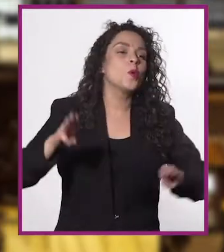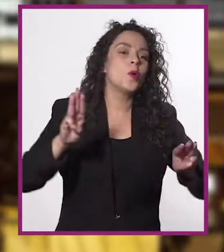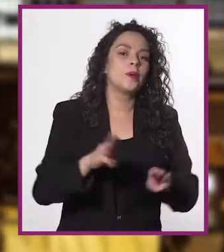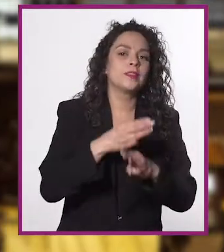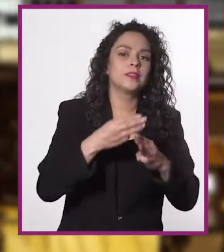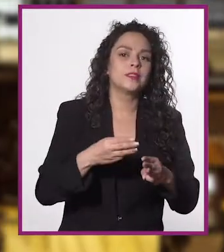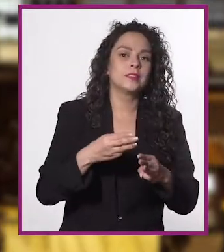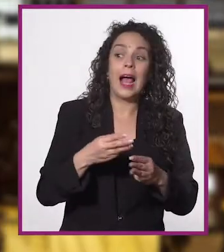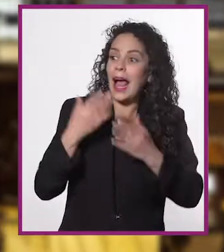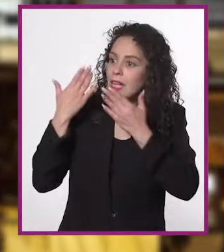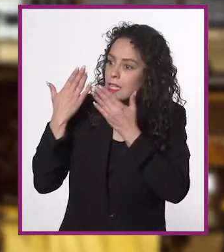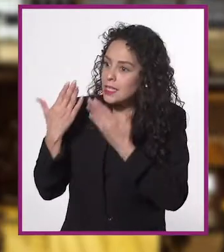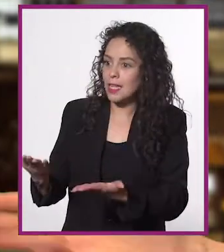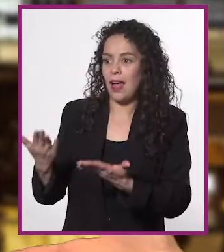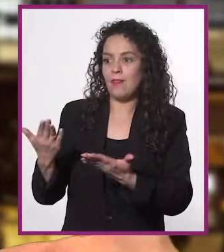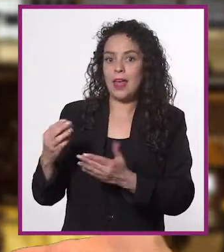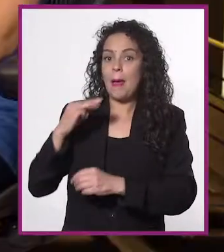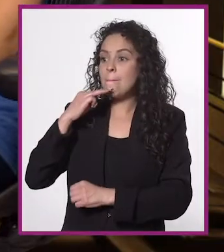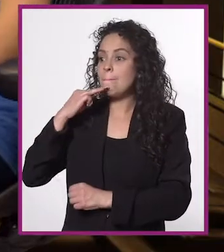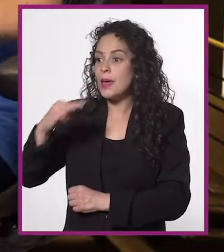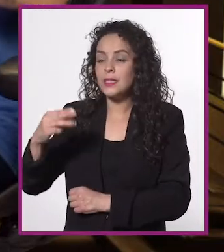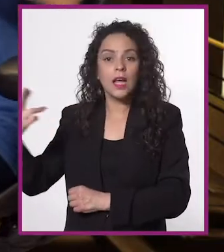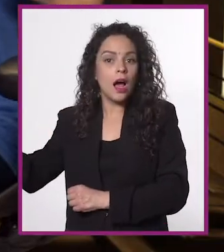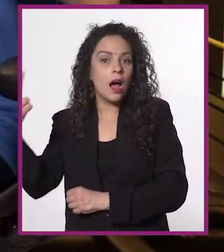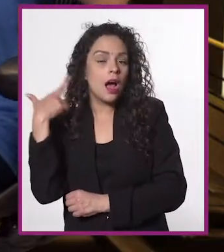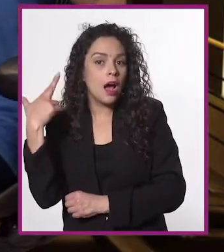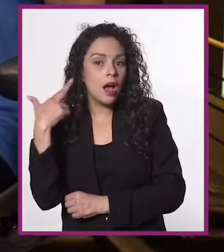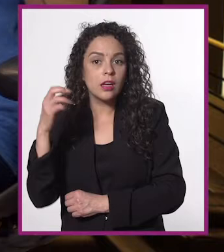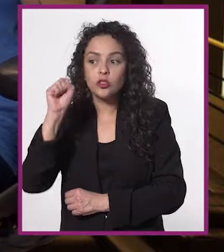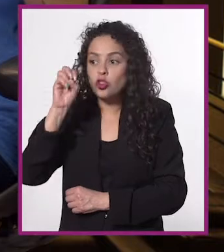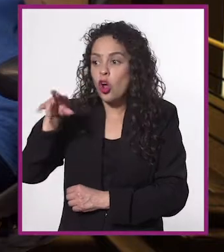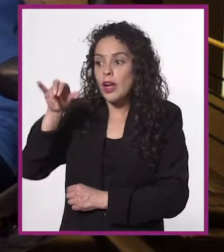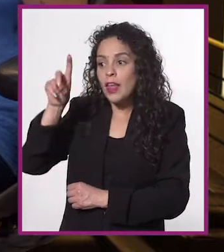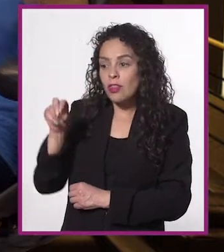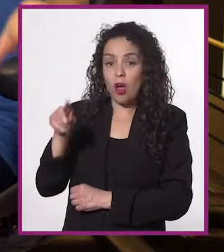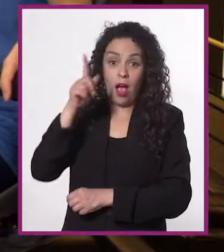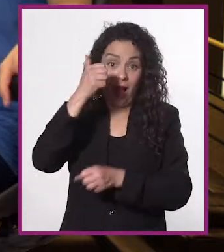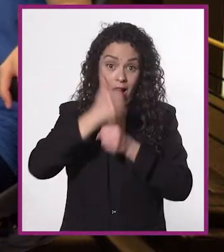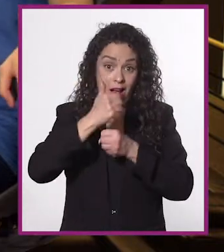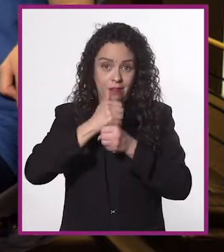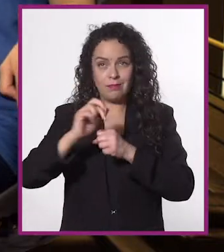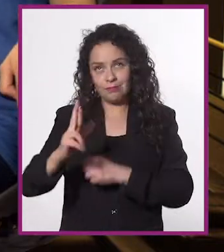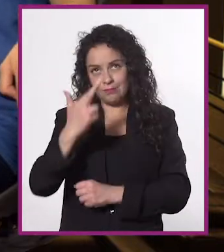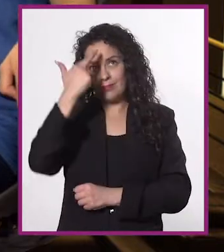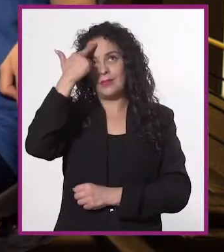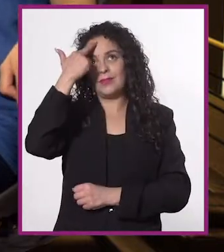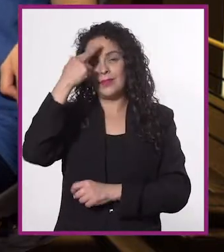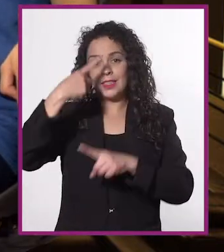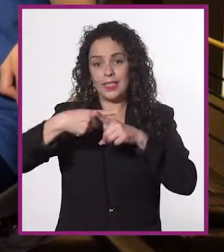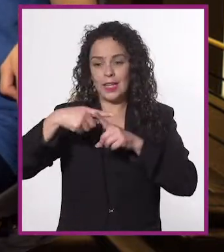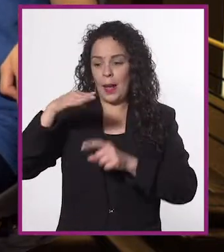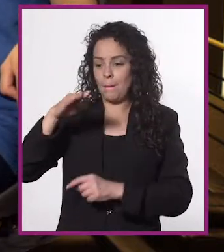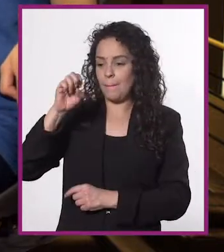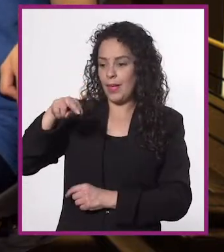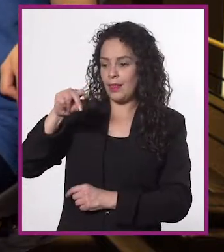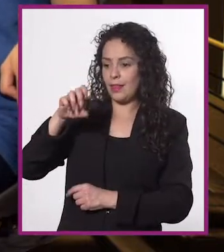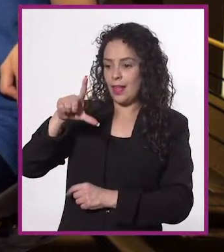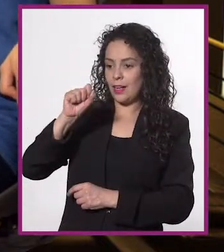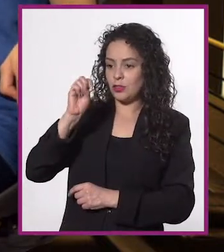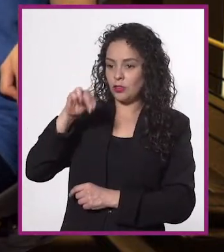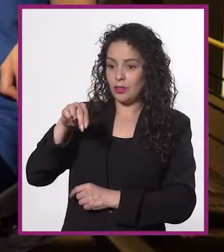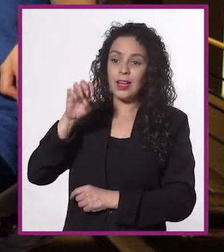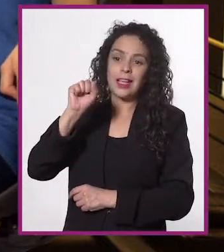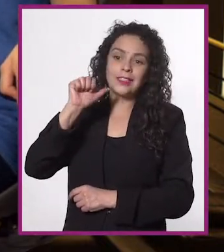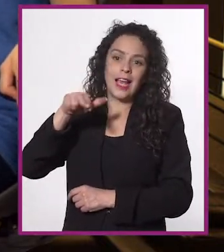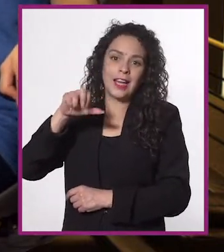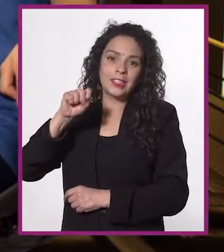acordes. Ahí tienes el mensaje del sonido. Al abuelo le recordaba a Mendelssohn que de